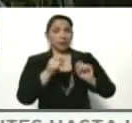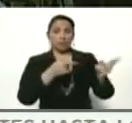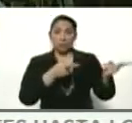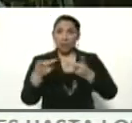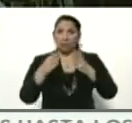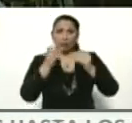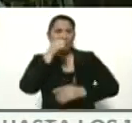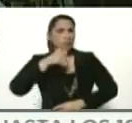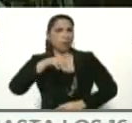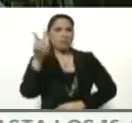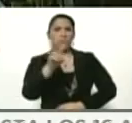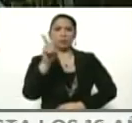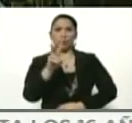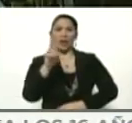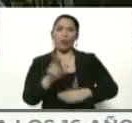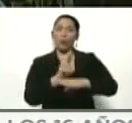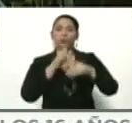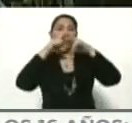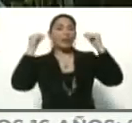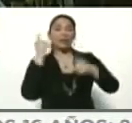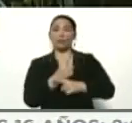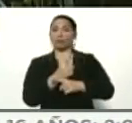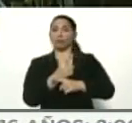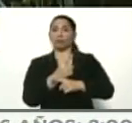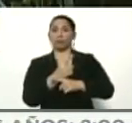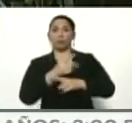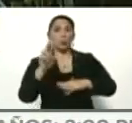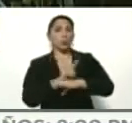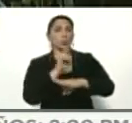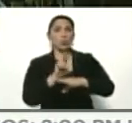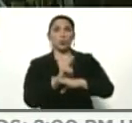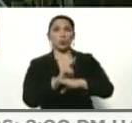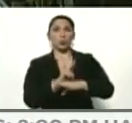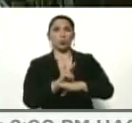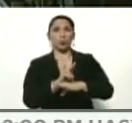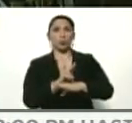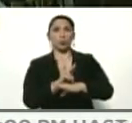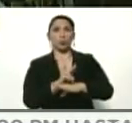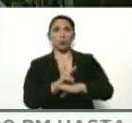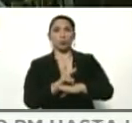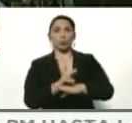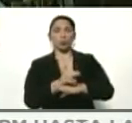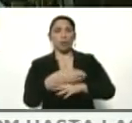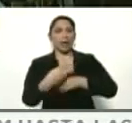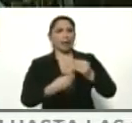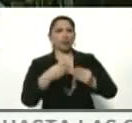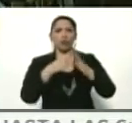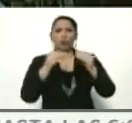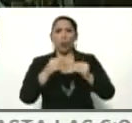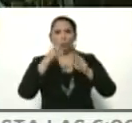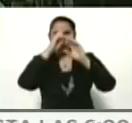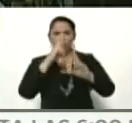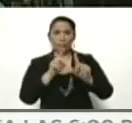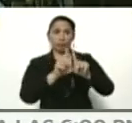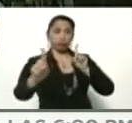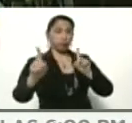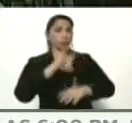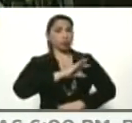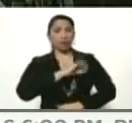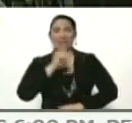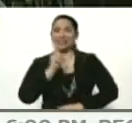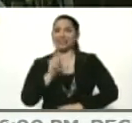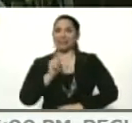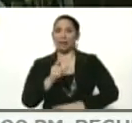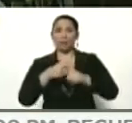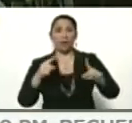a todo el pueblo de Venezuela al uso de la mascarilla, al uso y la aplicación de todos los protocolos y el distanciamiento social